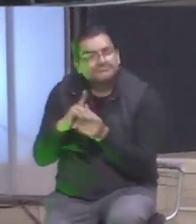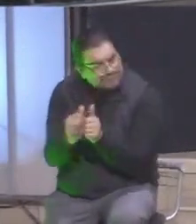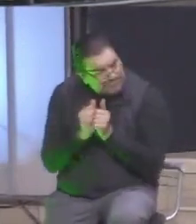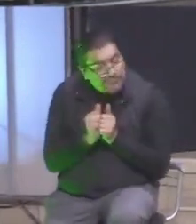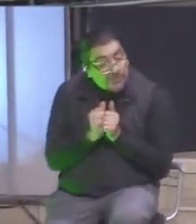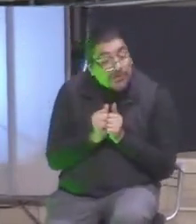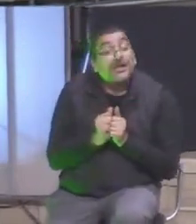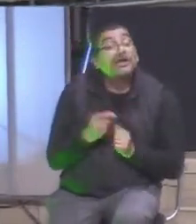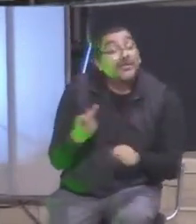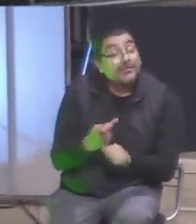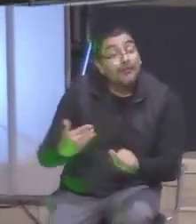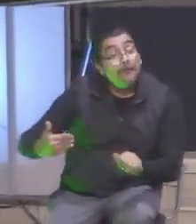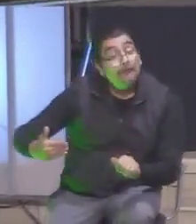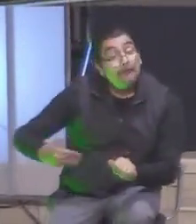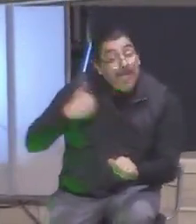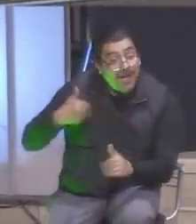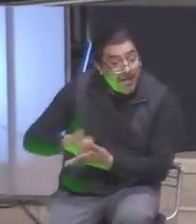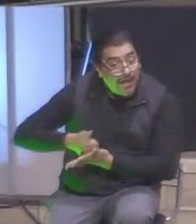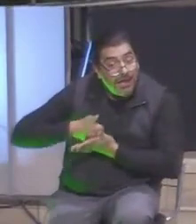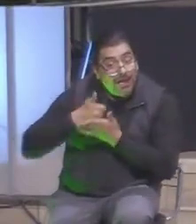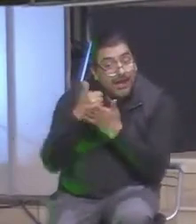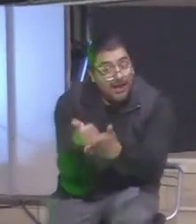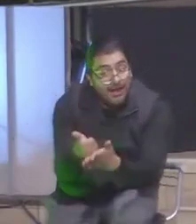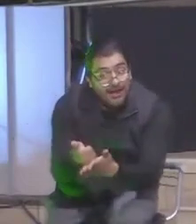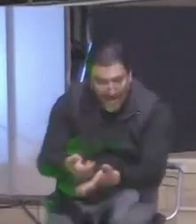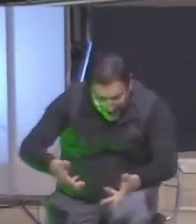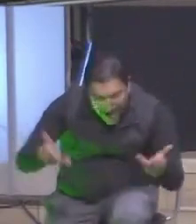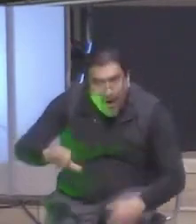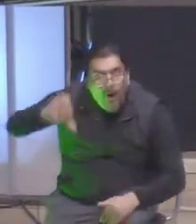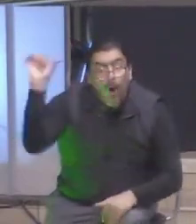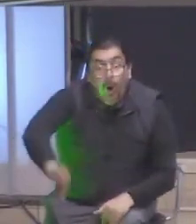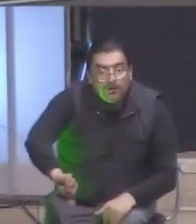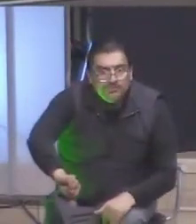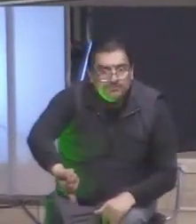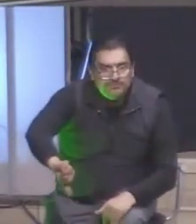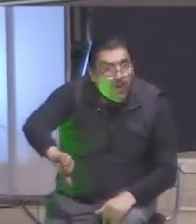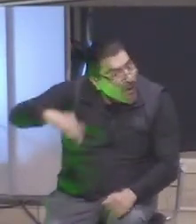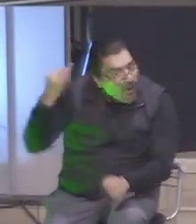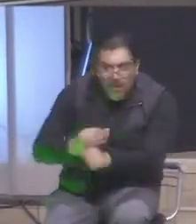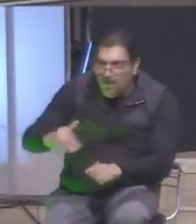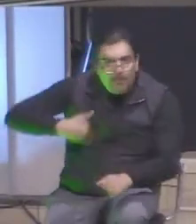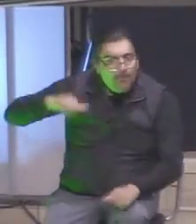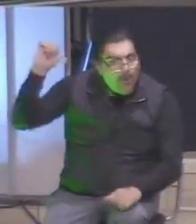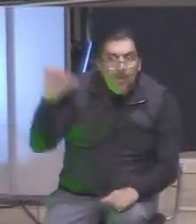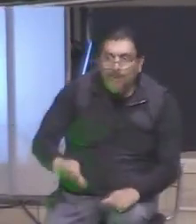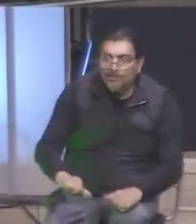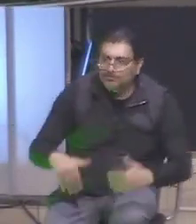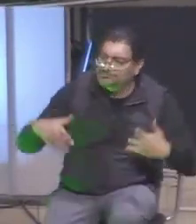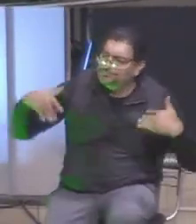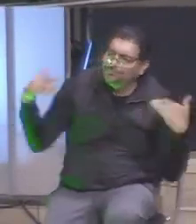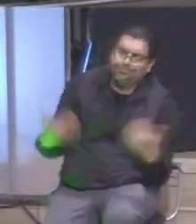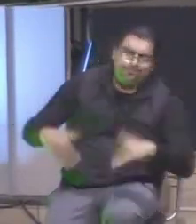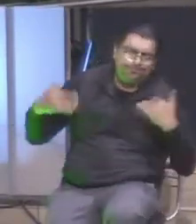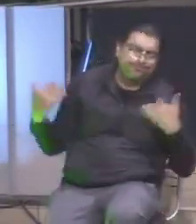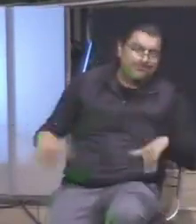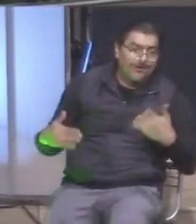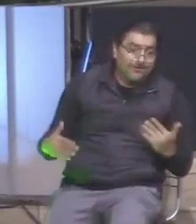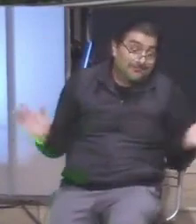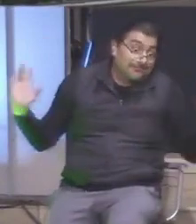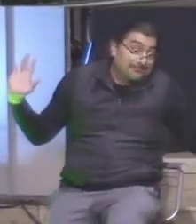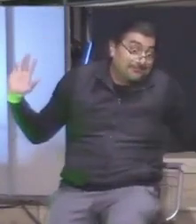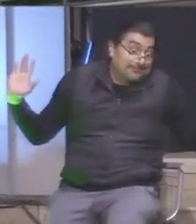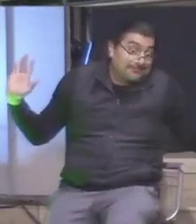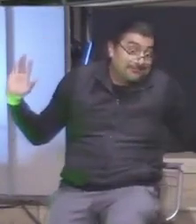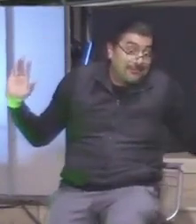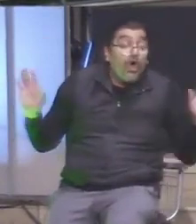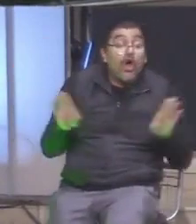el hacha va a flotar y el milagro se va a dar yo no sé cómo se